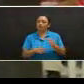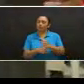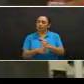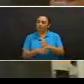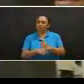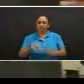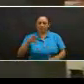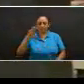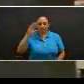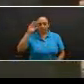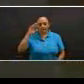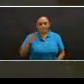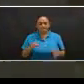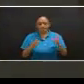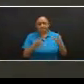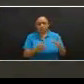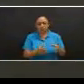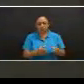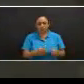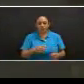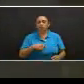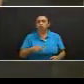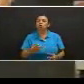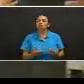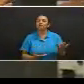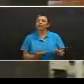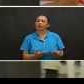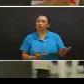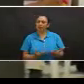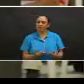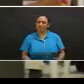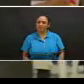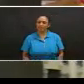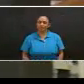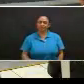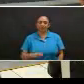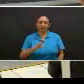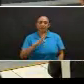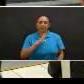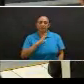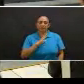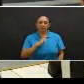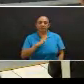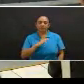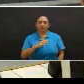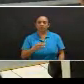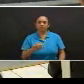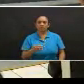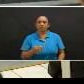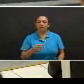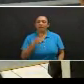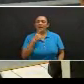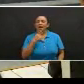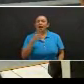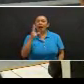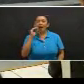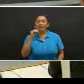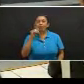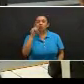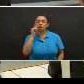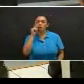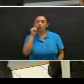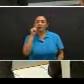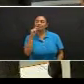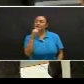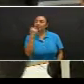Porque póngale, son servidores. Tienen, al decir servidores, ahí me llevo todos los departamentos, ¿no? Porque todos